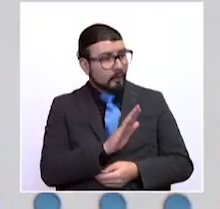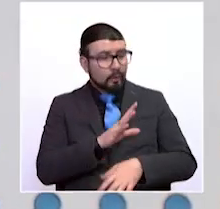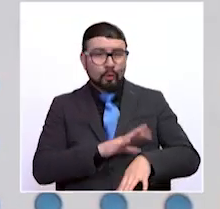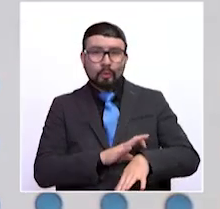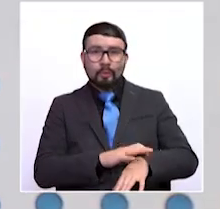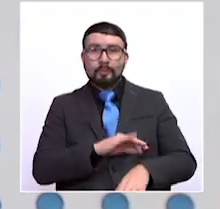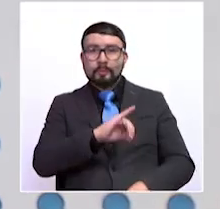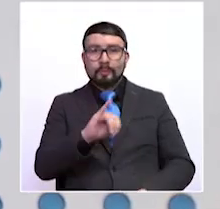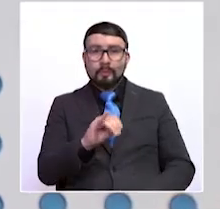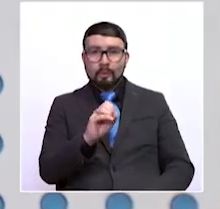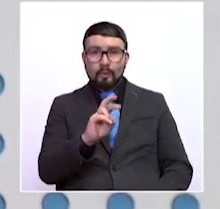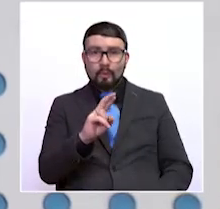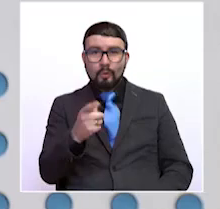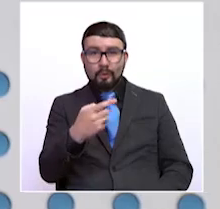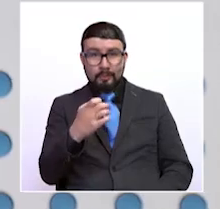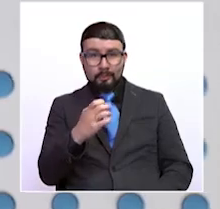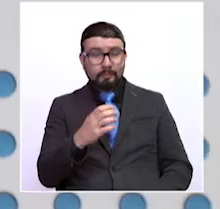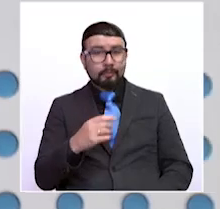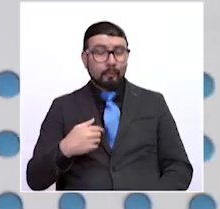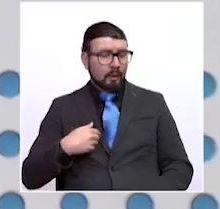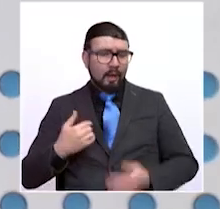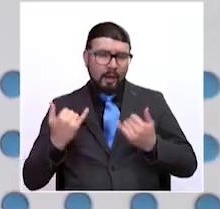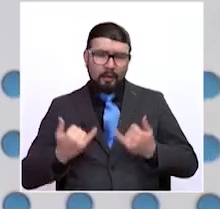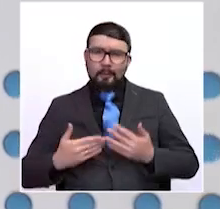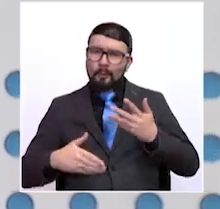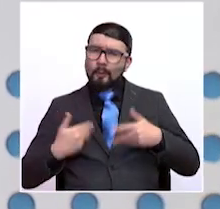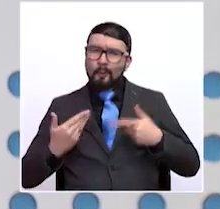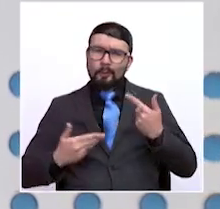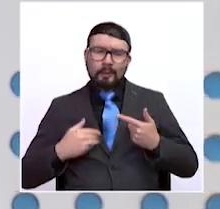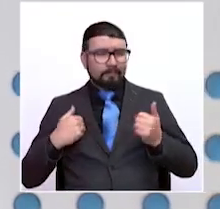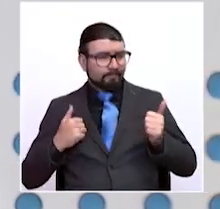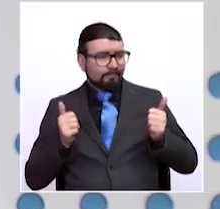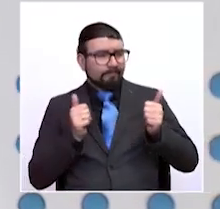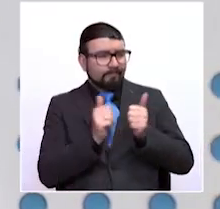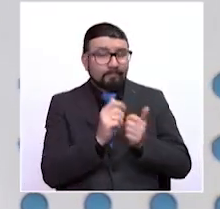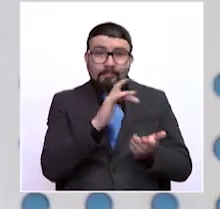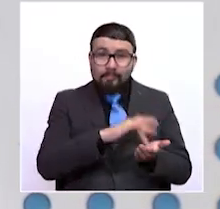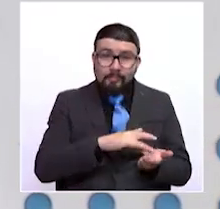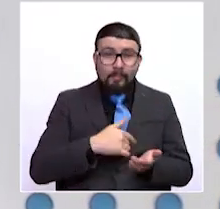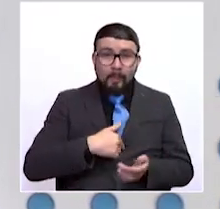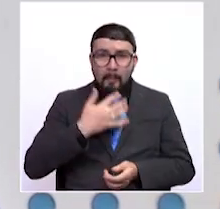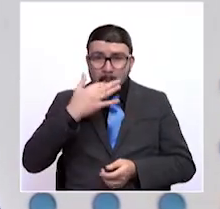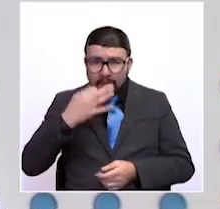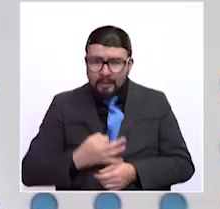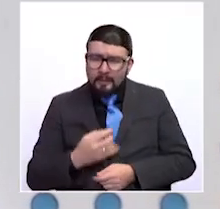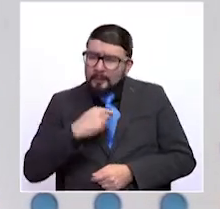Enrique. Es un gusto yo aceptarte esta invitación que la hago desde el fondo